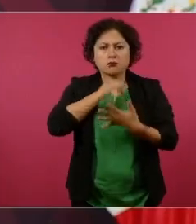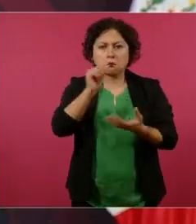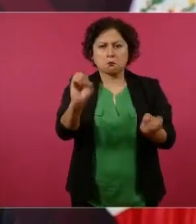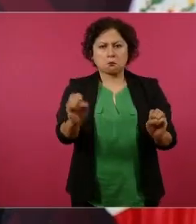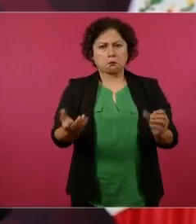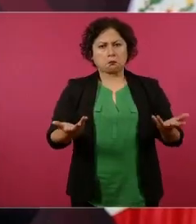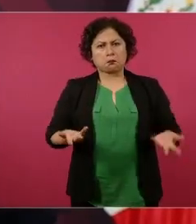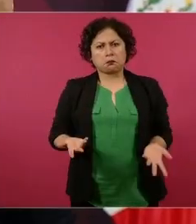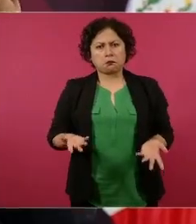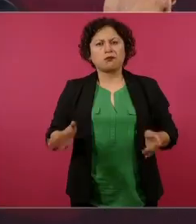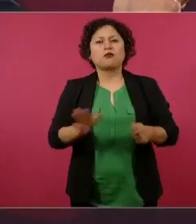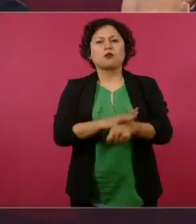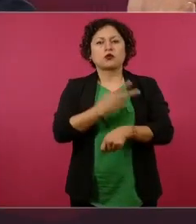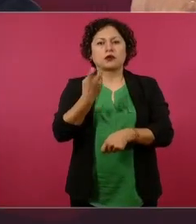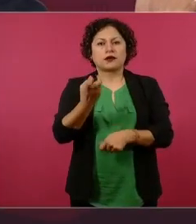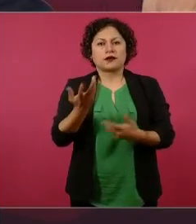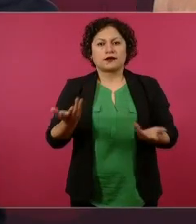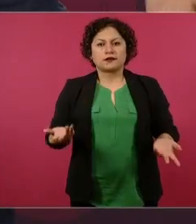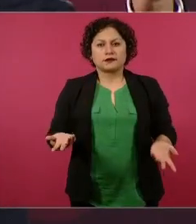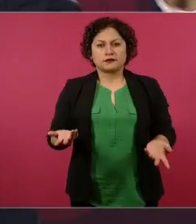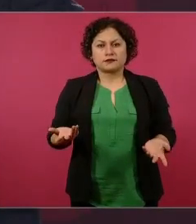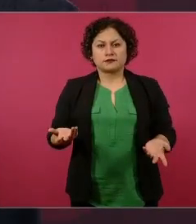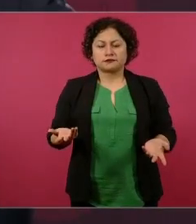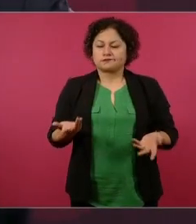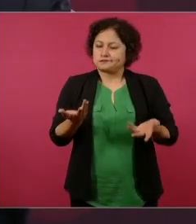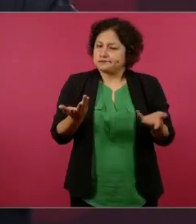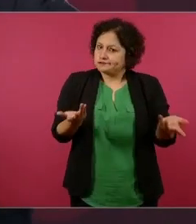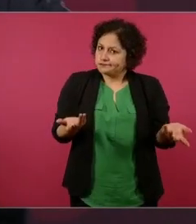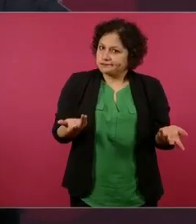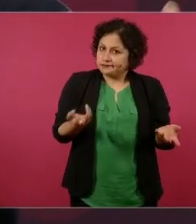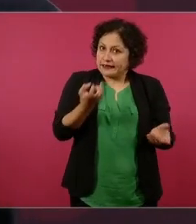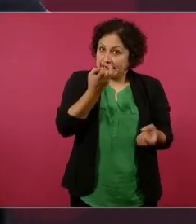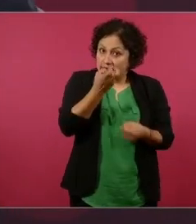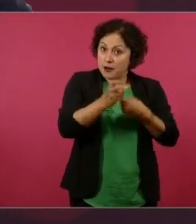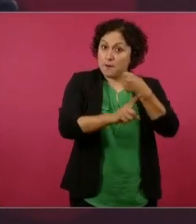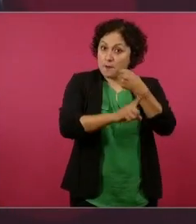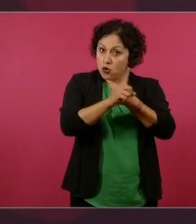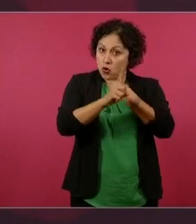Pues eso explica mucho el porqué del consumo